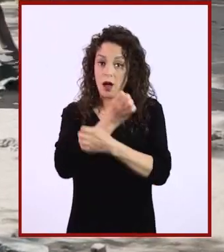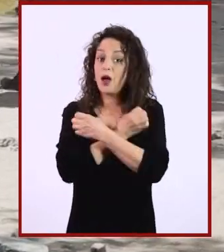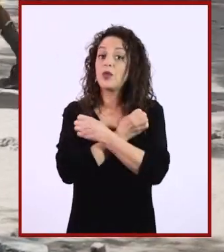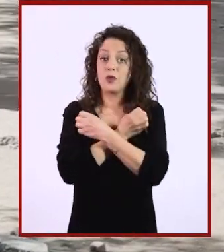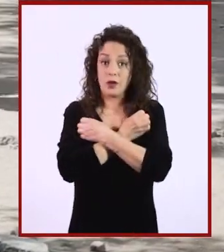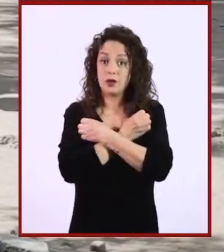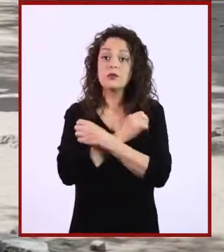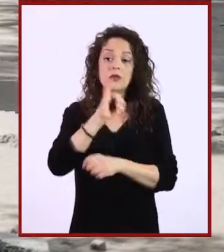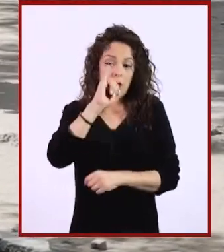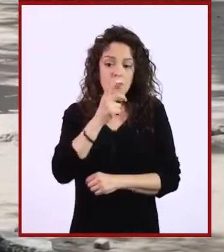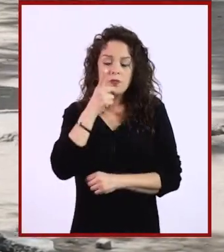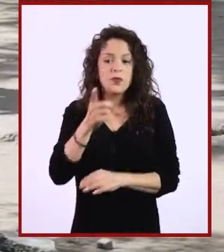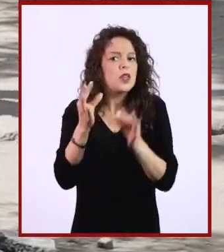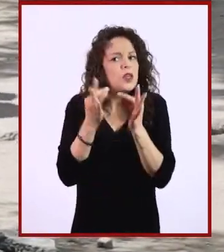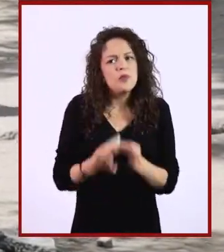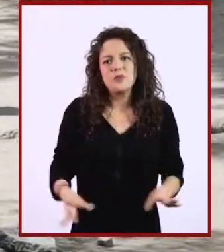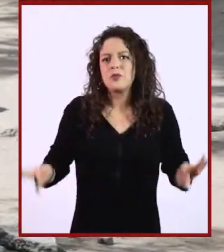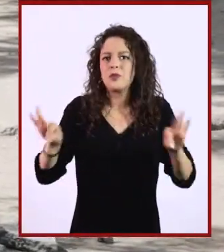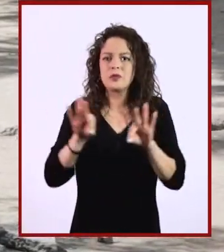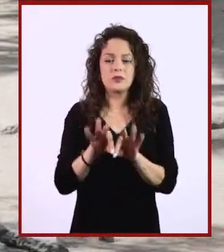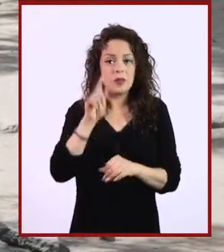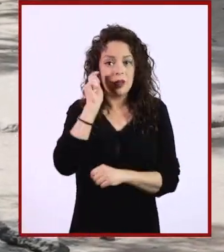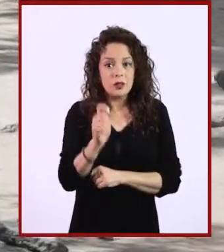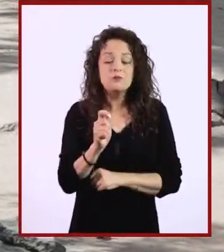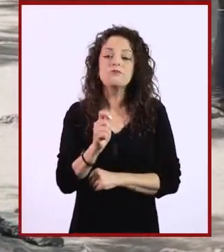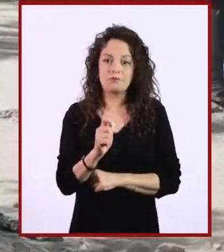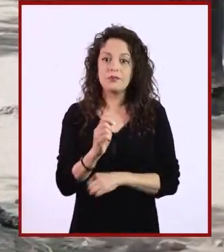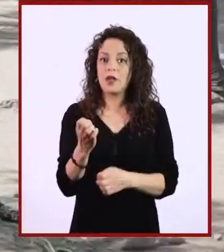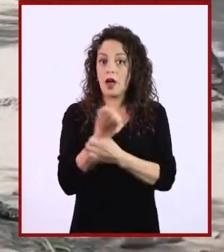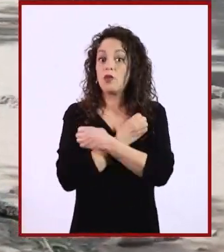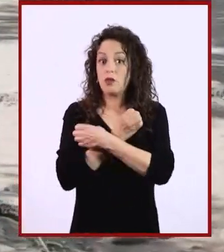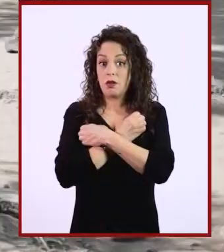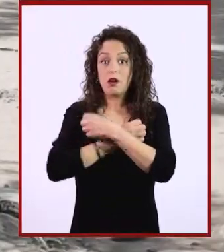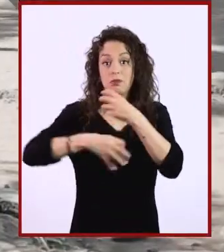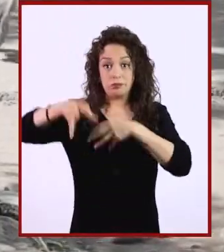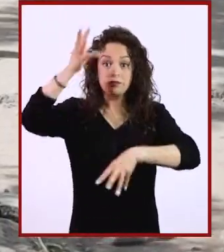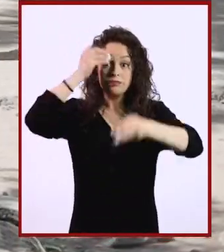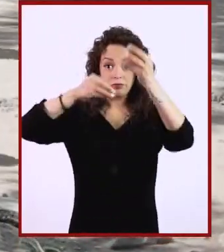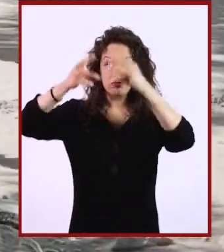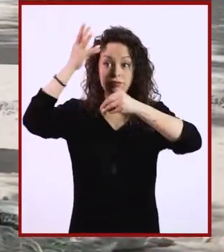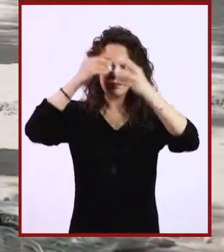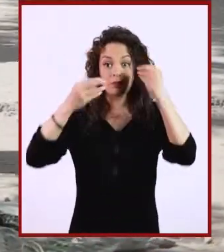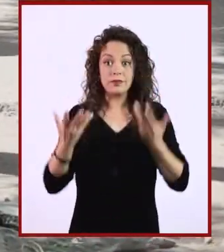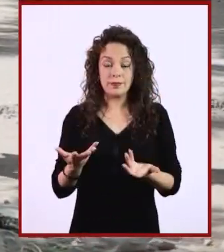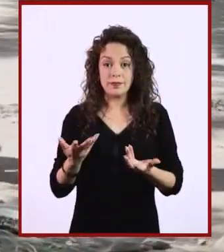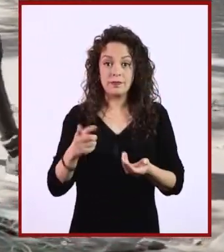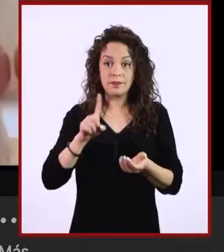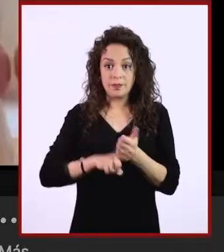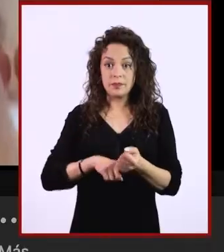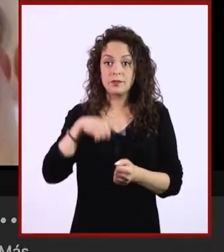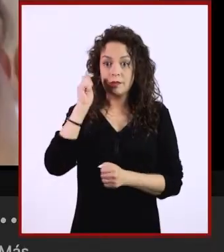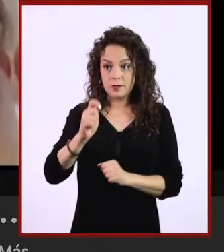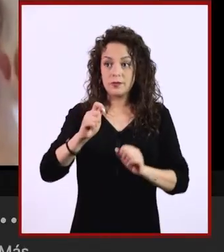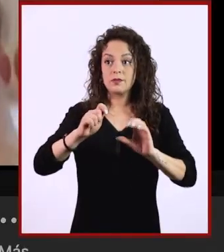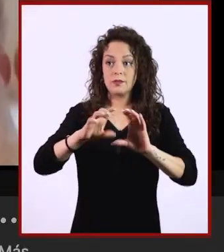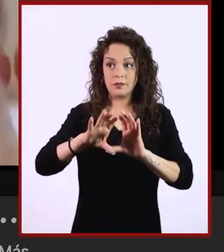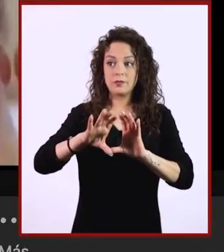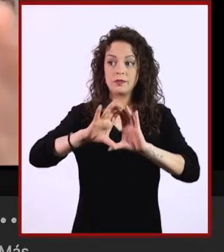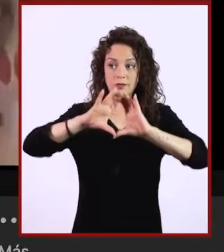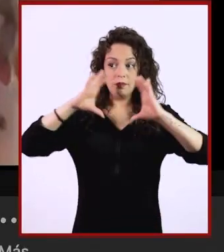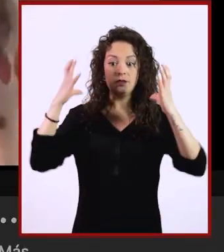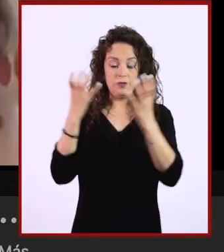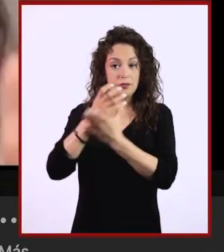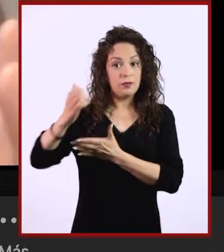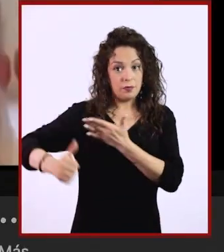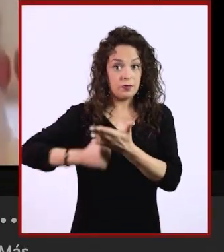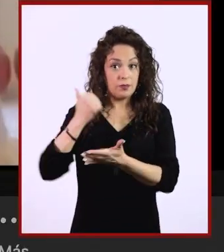sobre la importancia de tener una educación para una ciudadanía global, ¿no? Digamos que